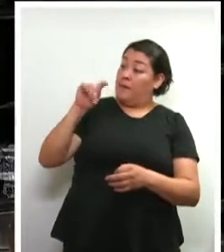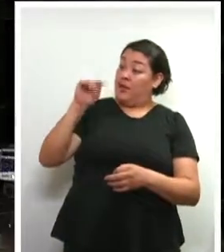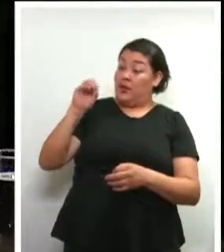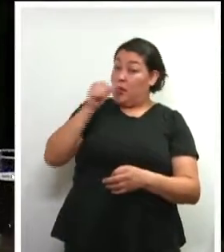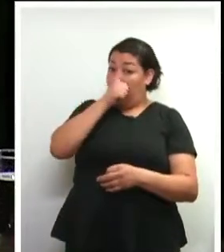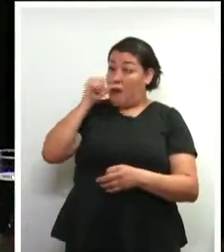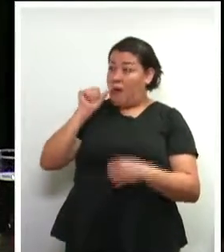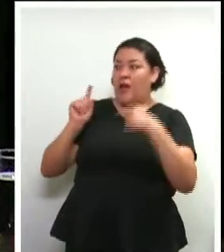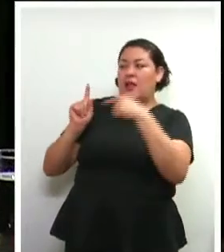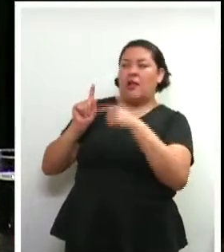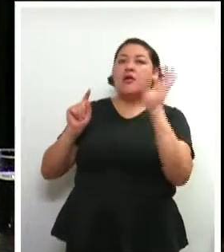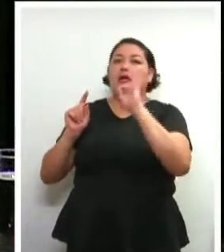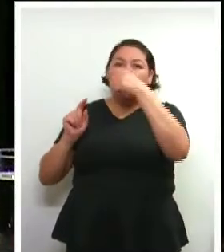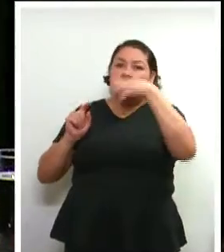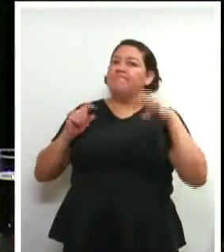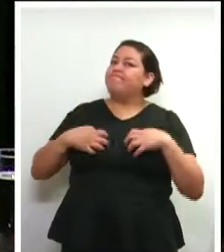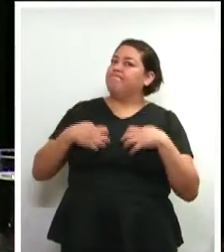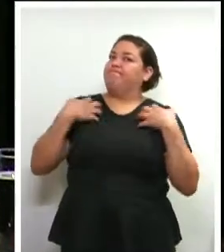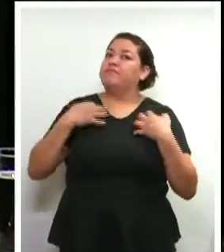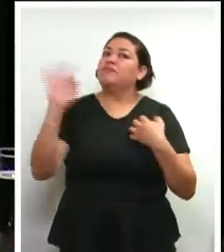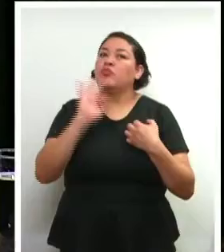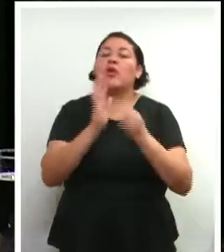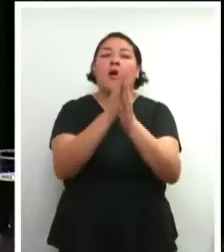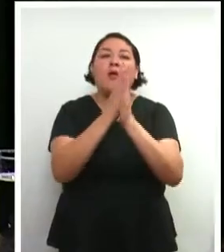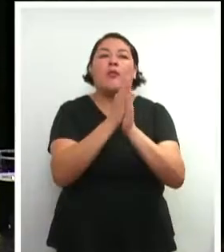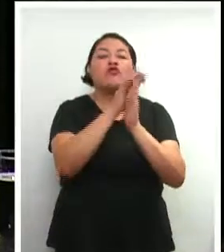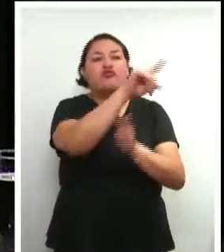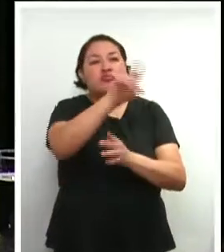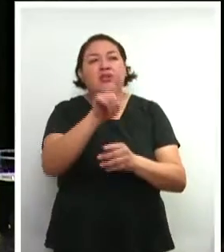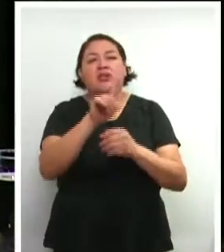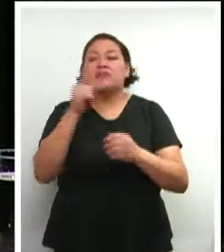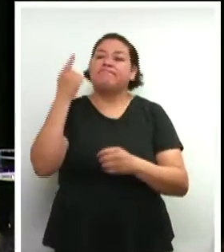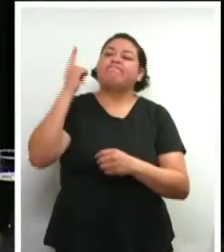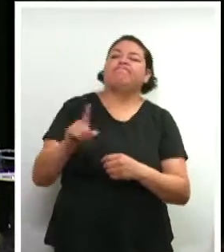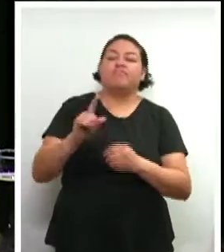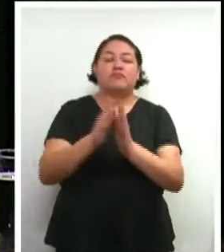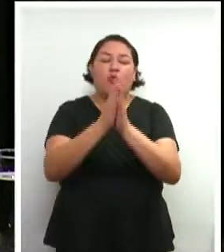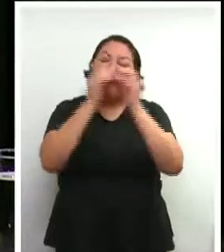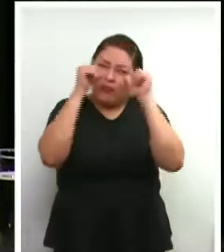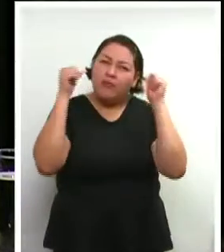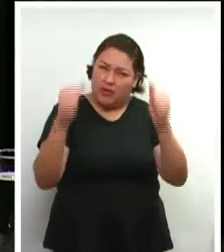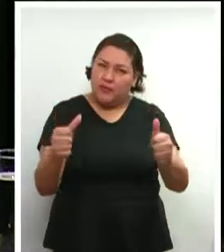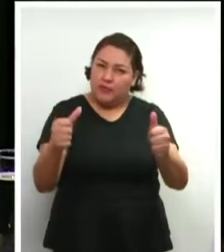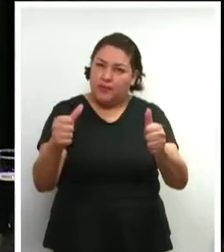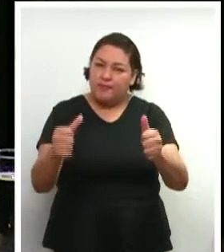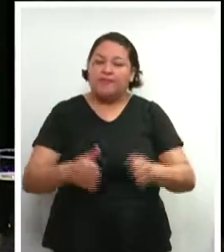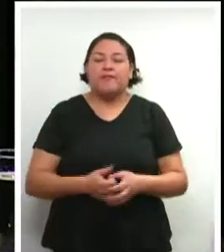esto. Entonces, le pido de favor que se atienda a esto. Gracias.